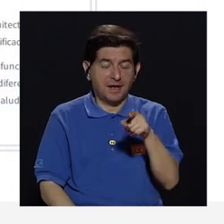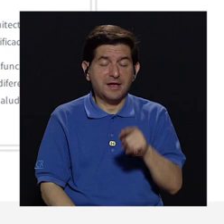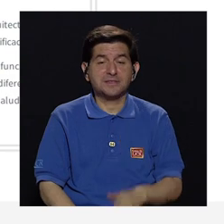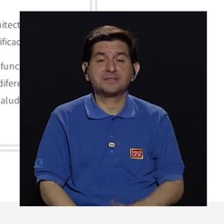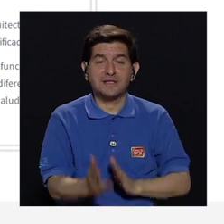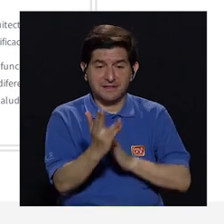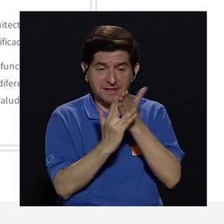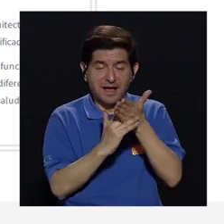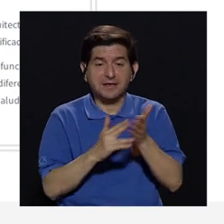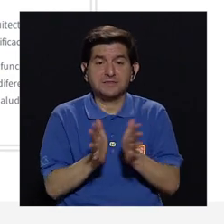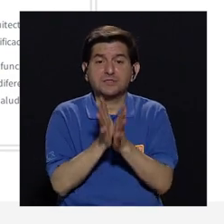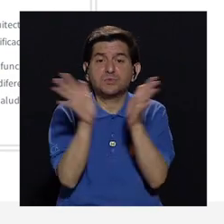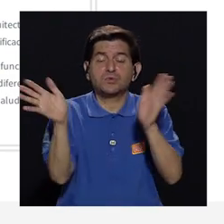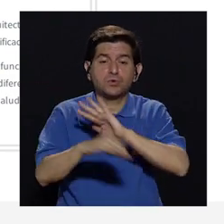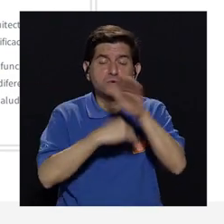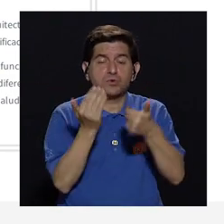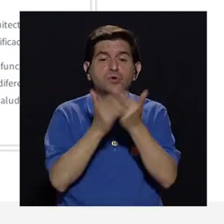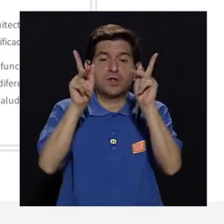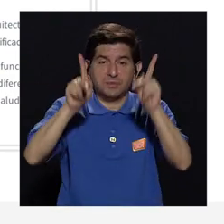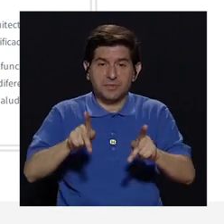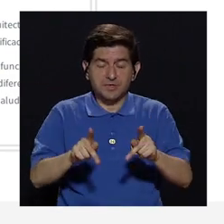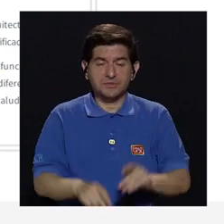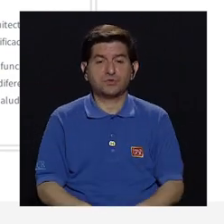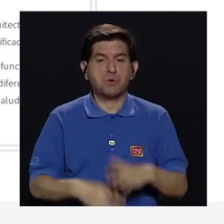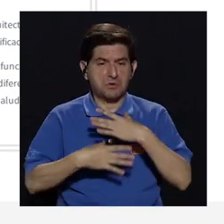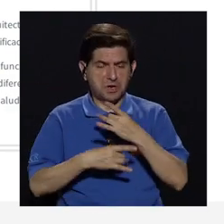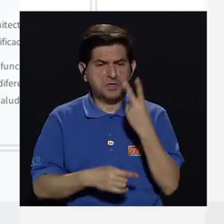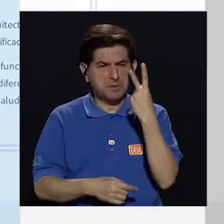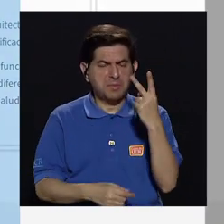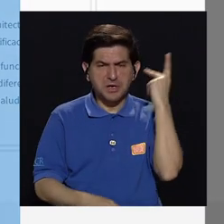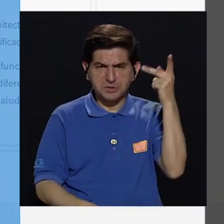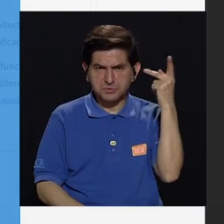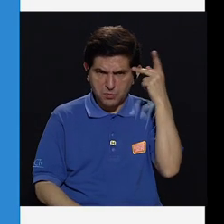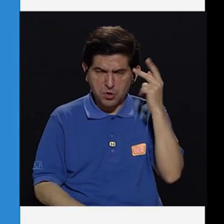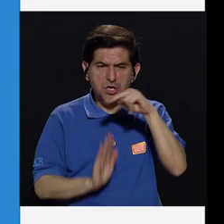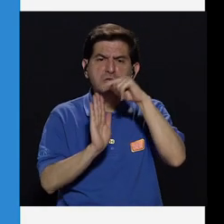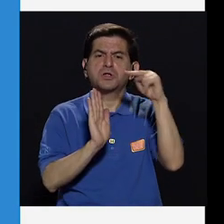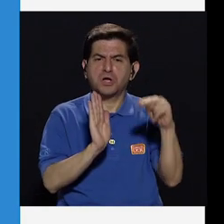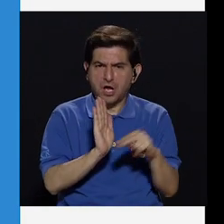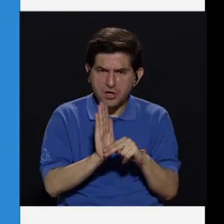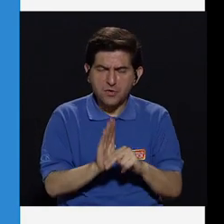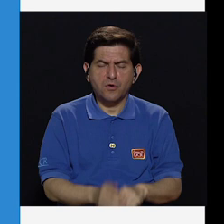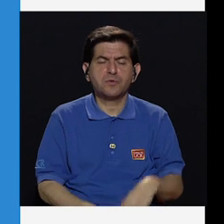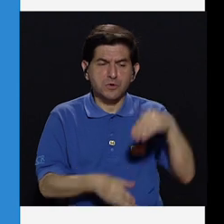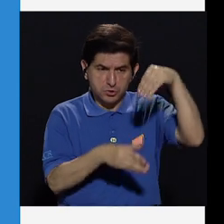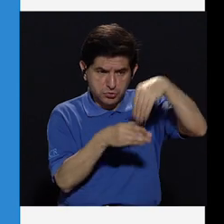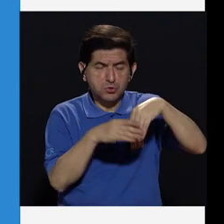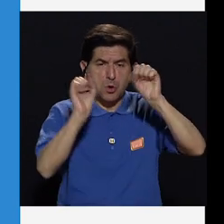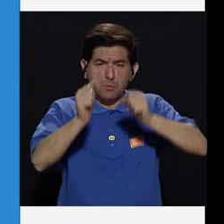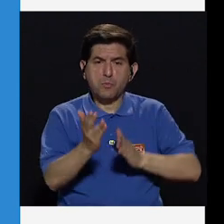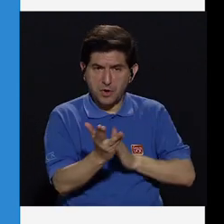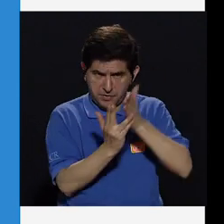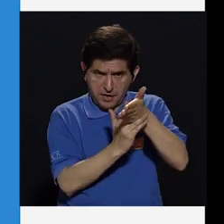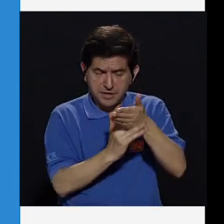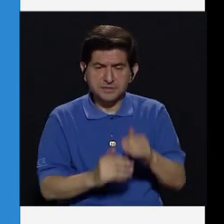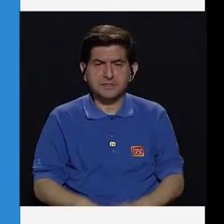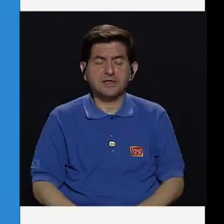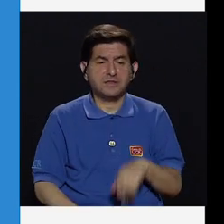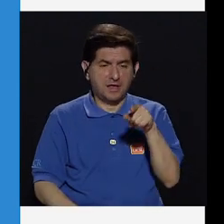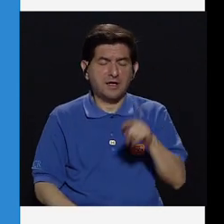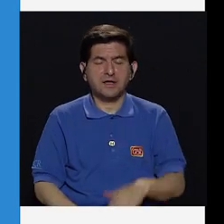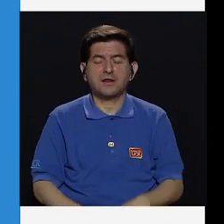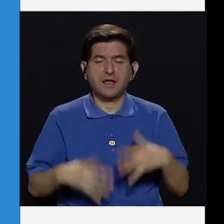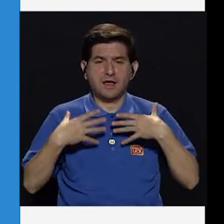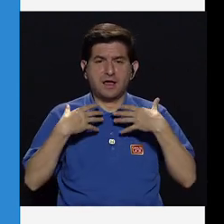son de acceso público, entonces cualquiera que esté interesado en ver las políticas, las normas que conforman esto, lo puede acceder a través de la